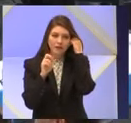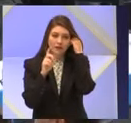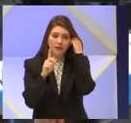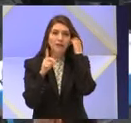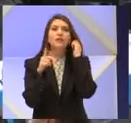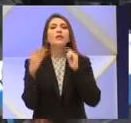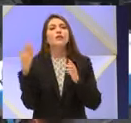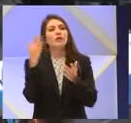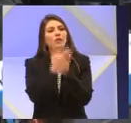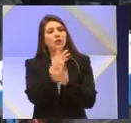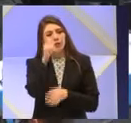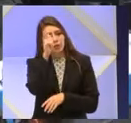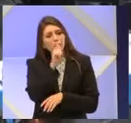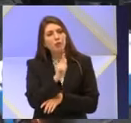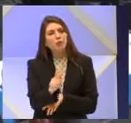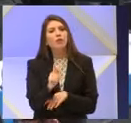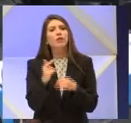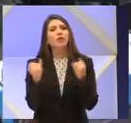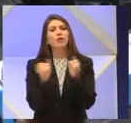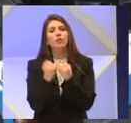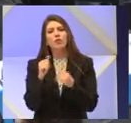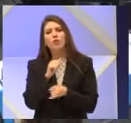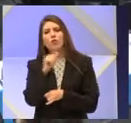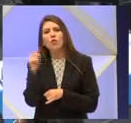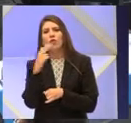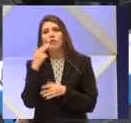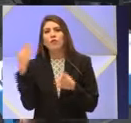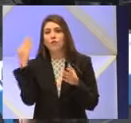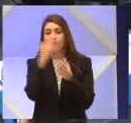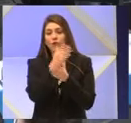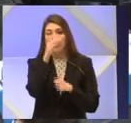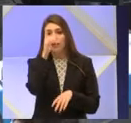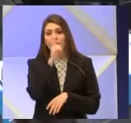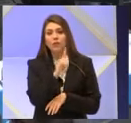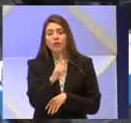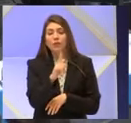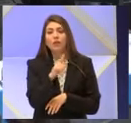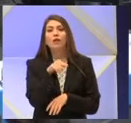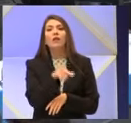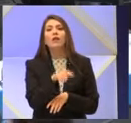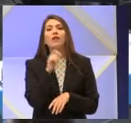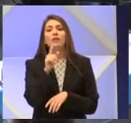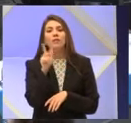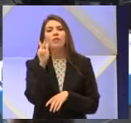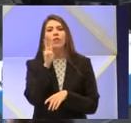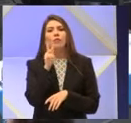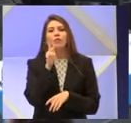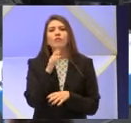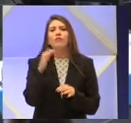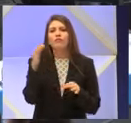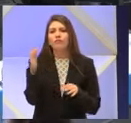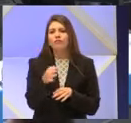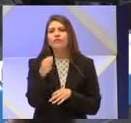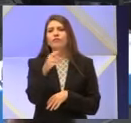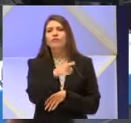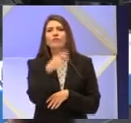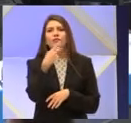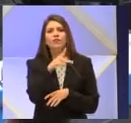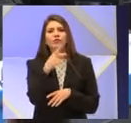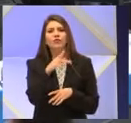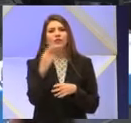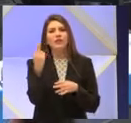otros astronautas fueron a la luna precisamente para probar todas las técnicas que se iban a